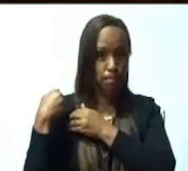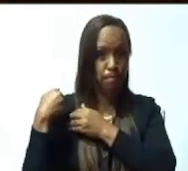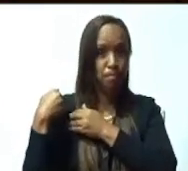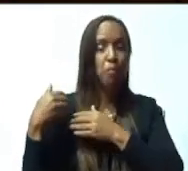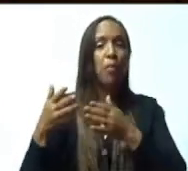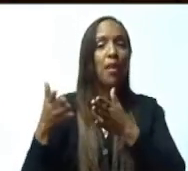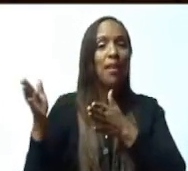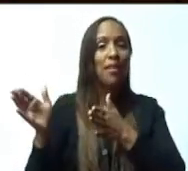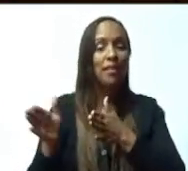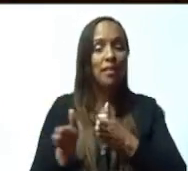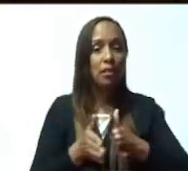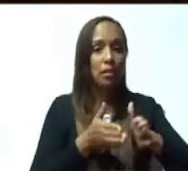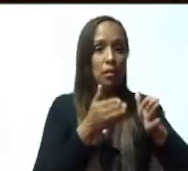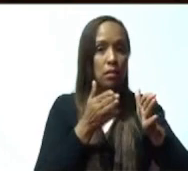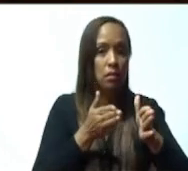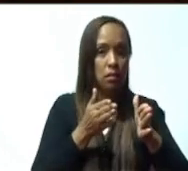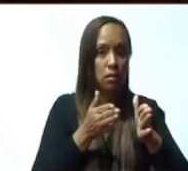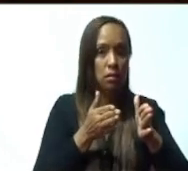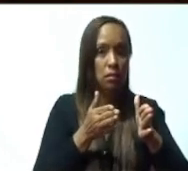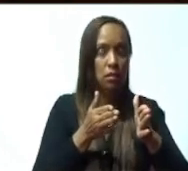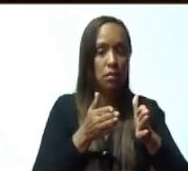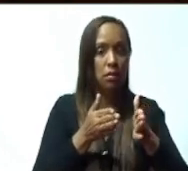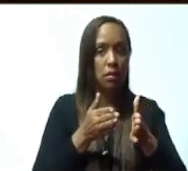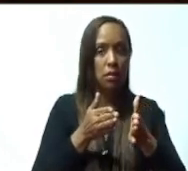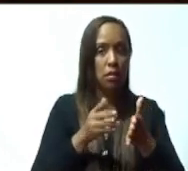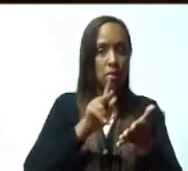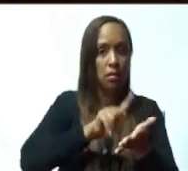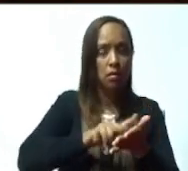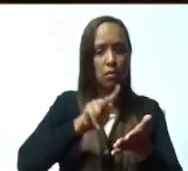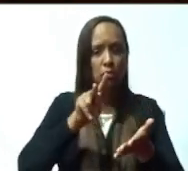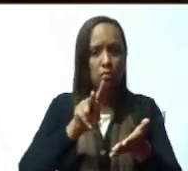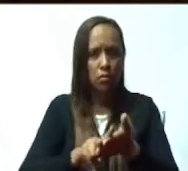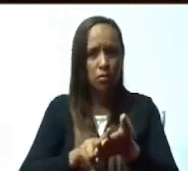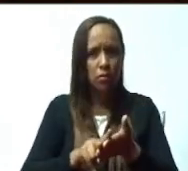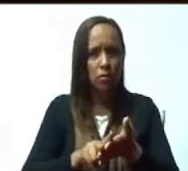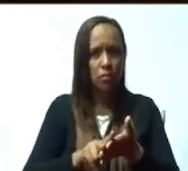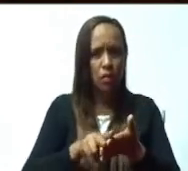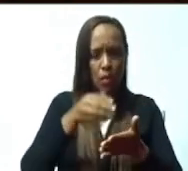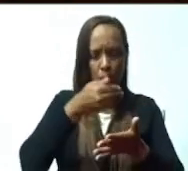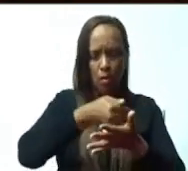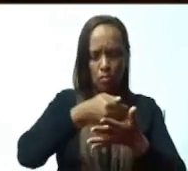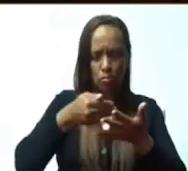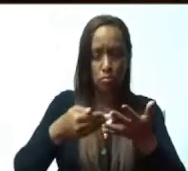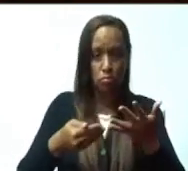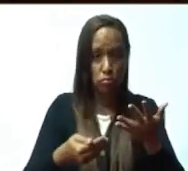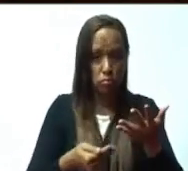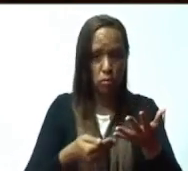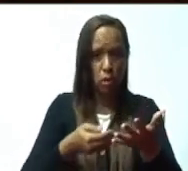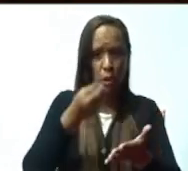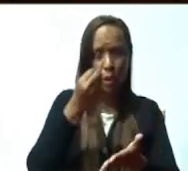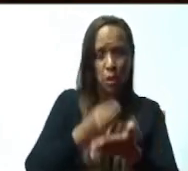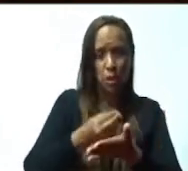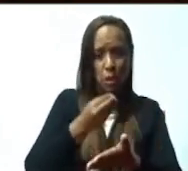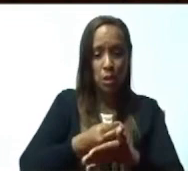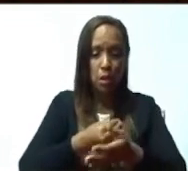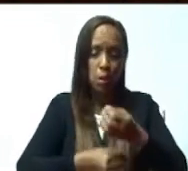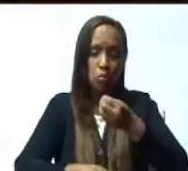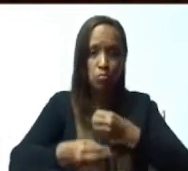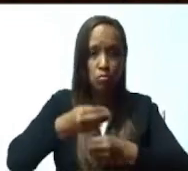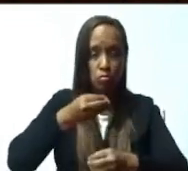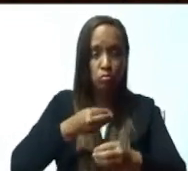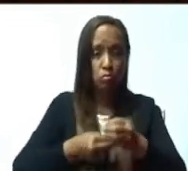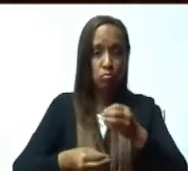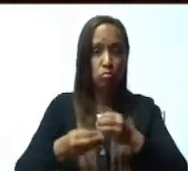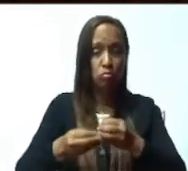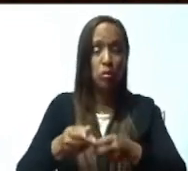ingresos probables, los gastos propuestos y el financiamiento requerido, realizado en un marco,